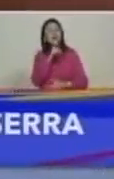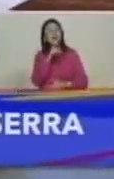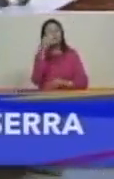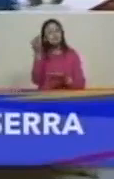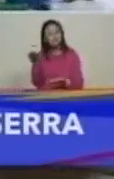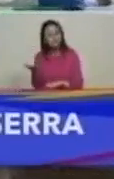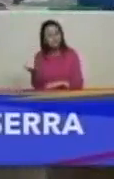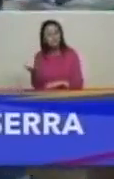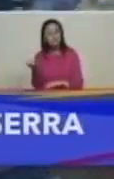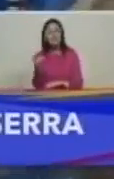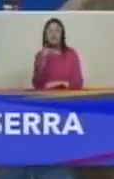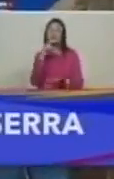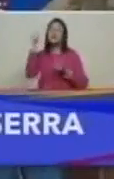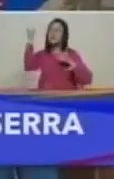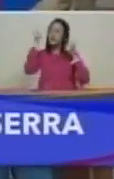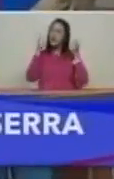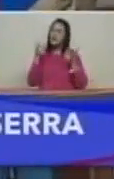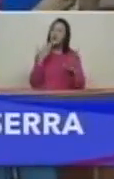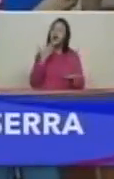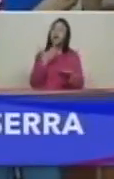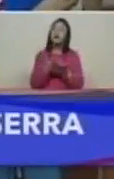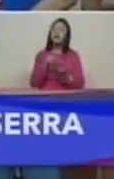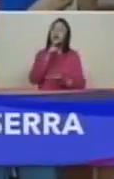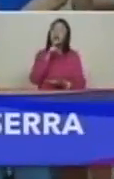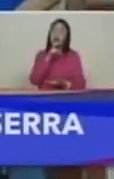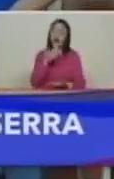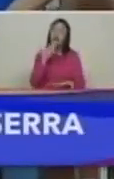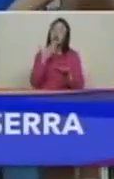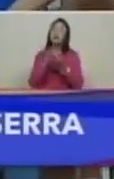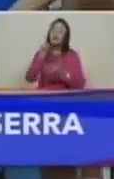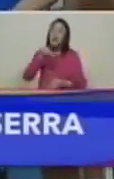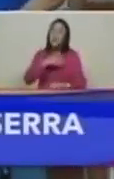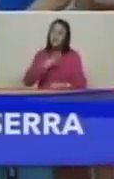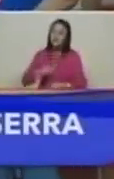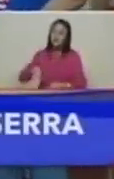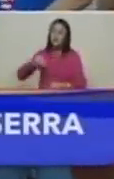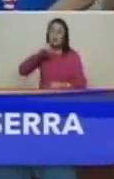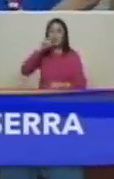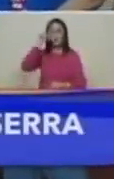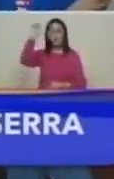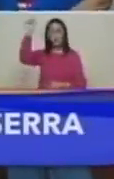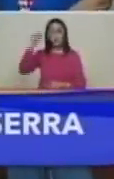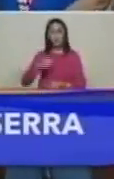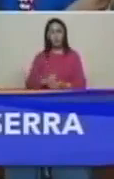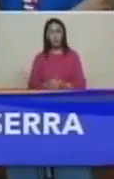a nuestro gigante Chávez. ¿Gracias a quién? Gracias a nuestro presidente Nicolás Maduro Moro.